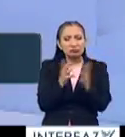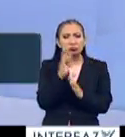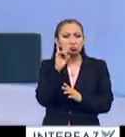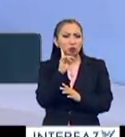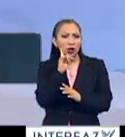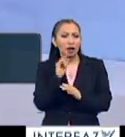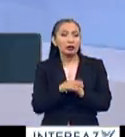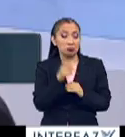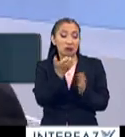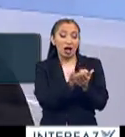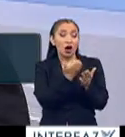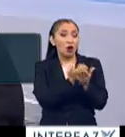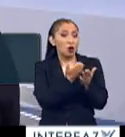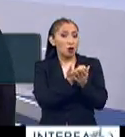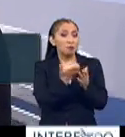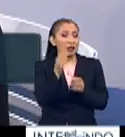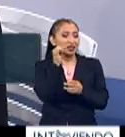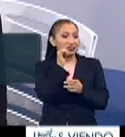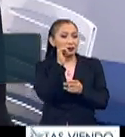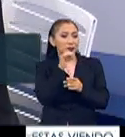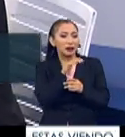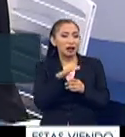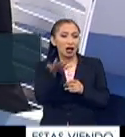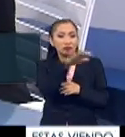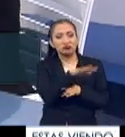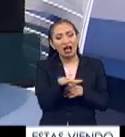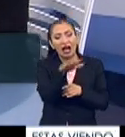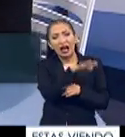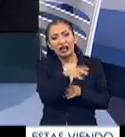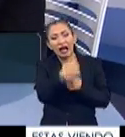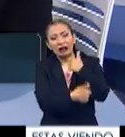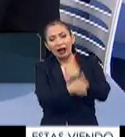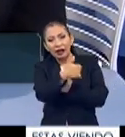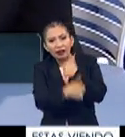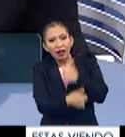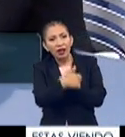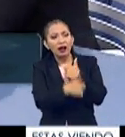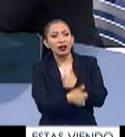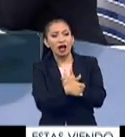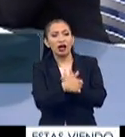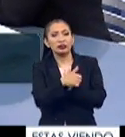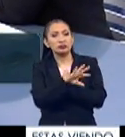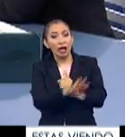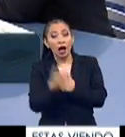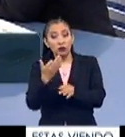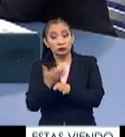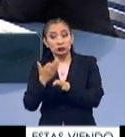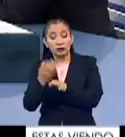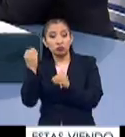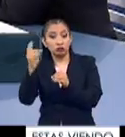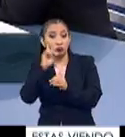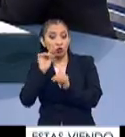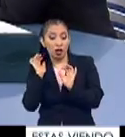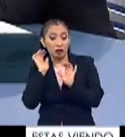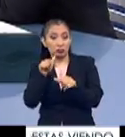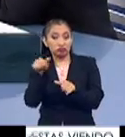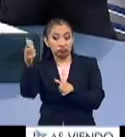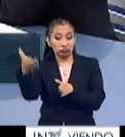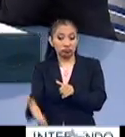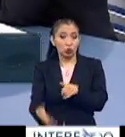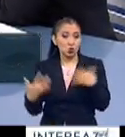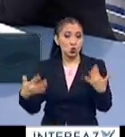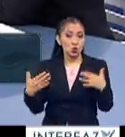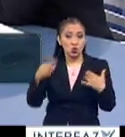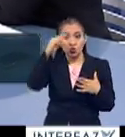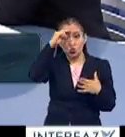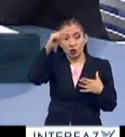sí, economía finalmente es una disciplina, es una carrera, que no, donde ya en la actualidad hay muchas mujeres como tú que además